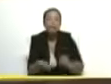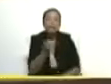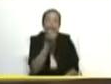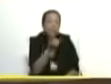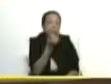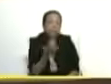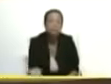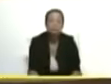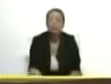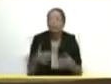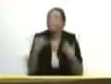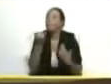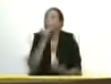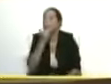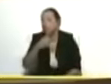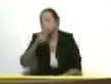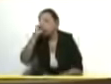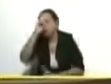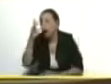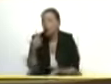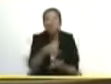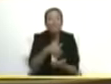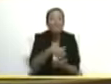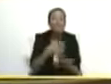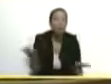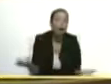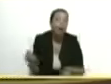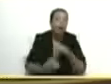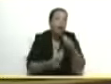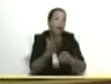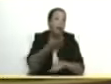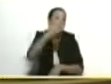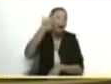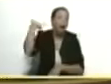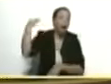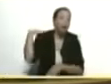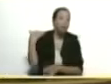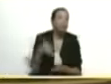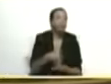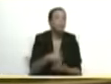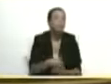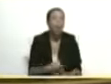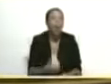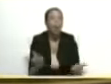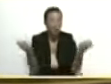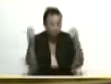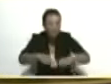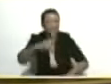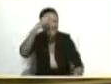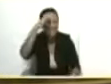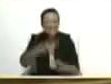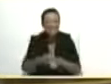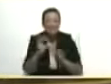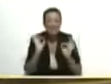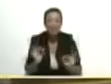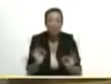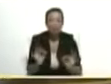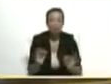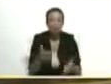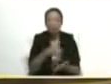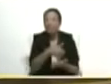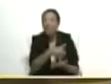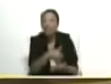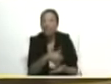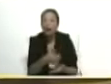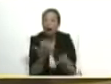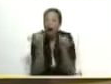errores, las debilidades que tuvimos, los aciertos, los errores, las debilidades